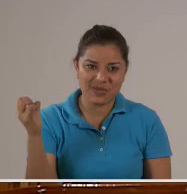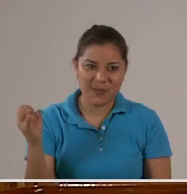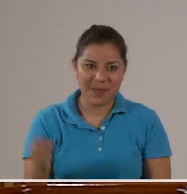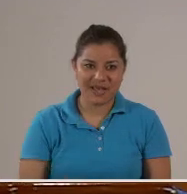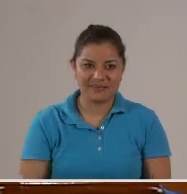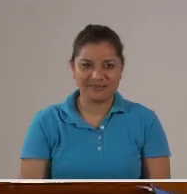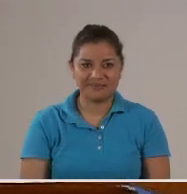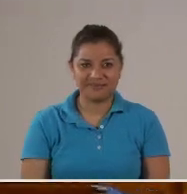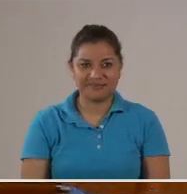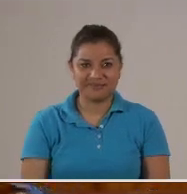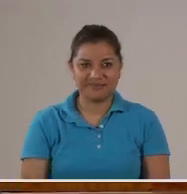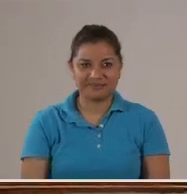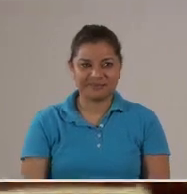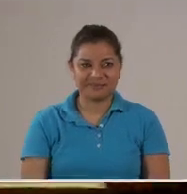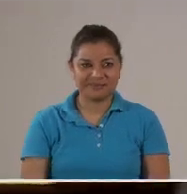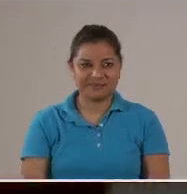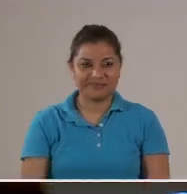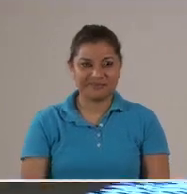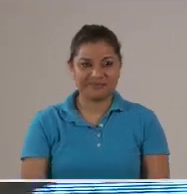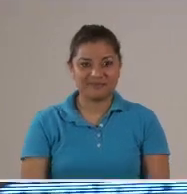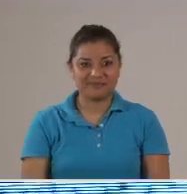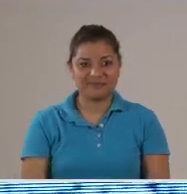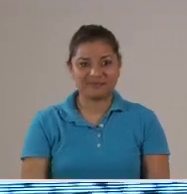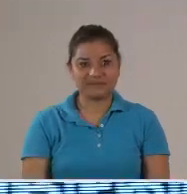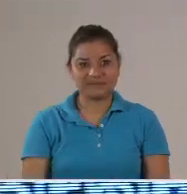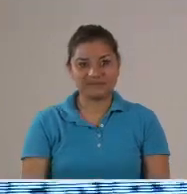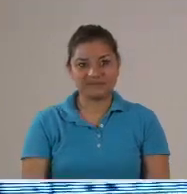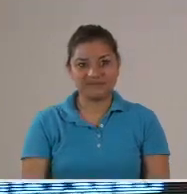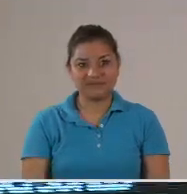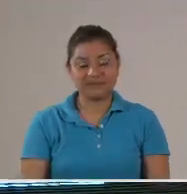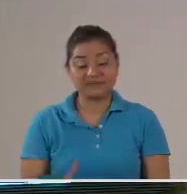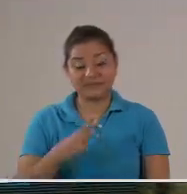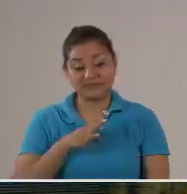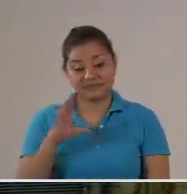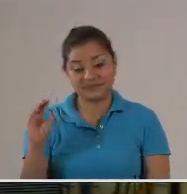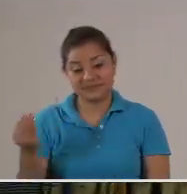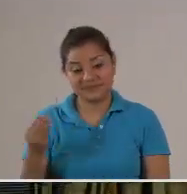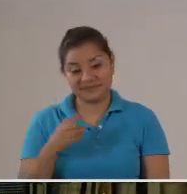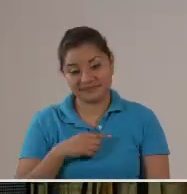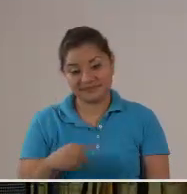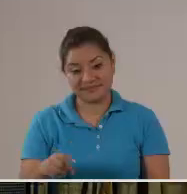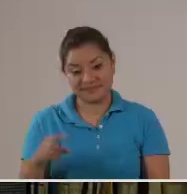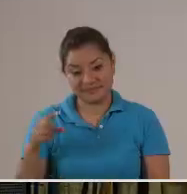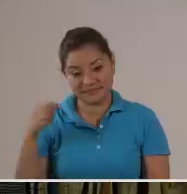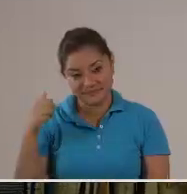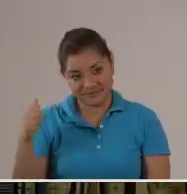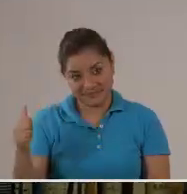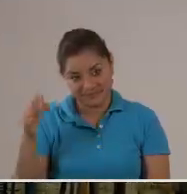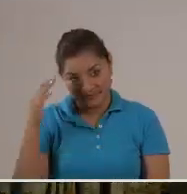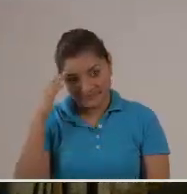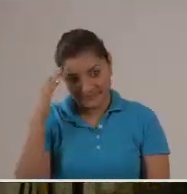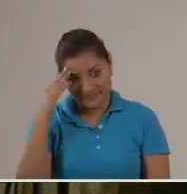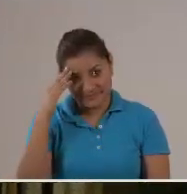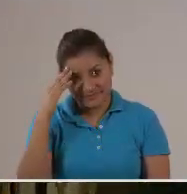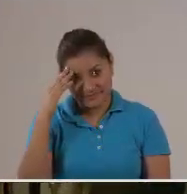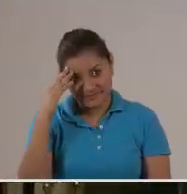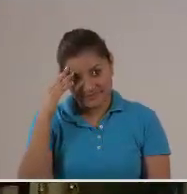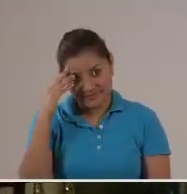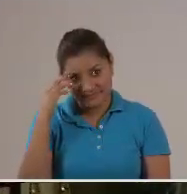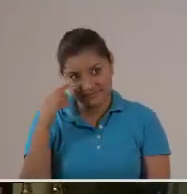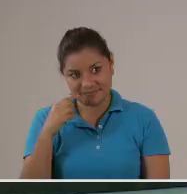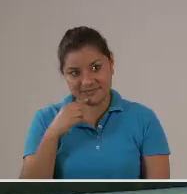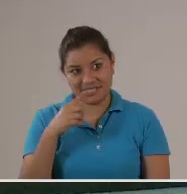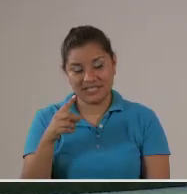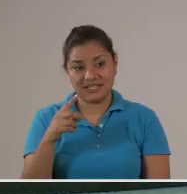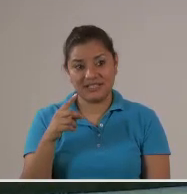idioma no ser bien consciente Ah porque lo Ian a visitar a uno y uno le dice Espéreme en el